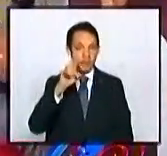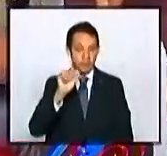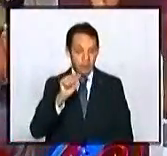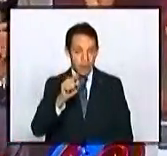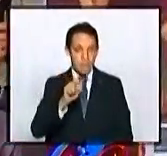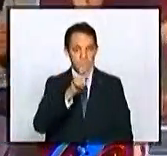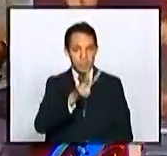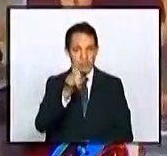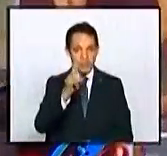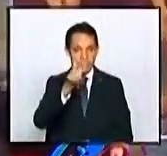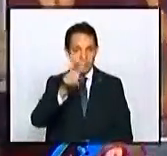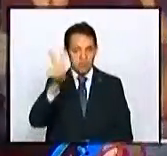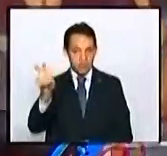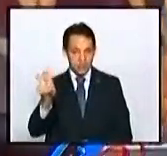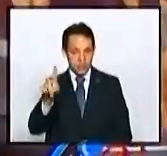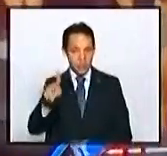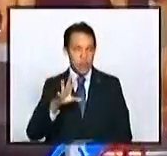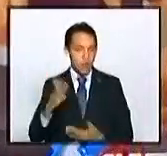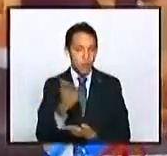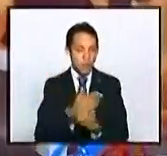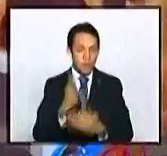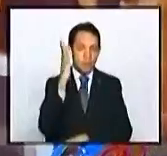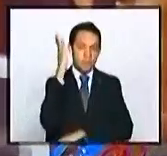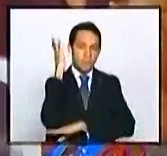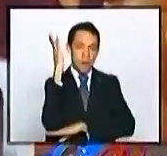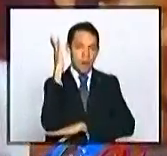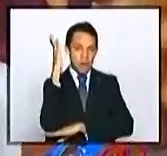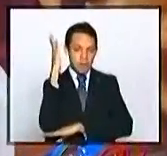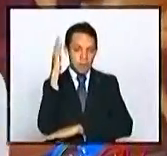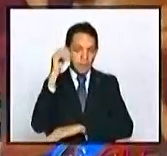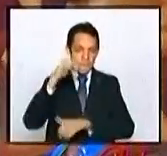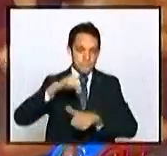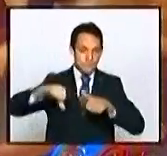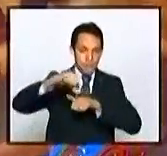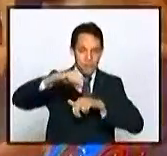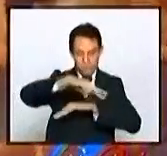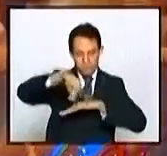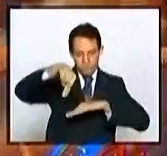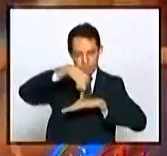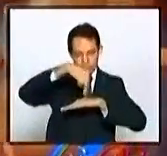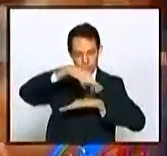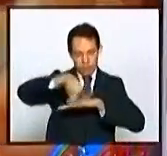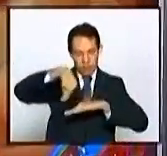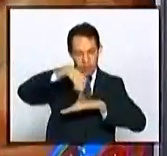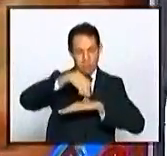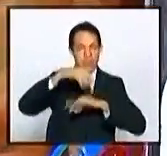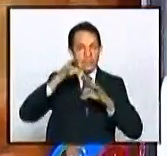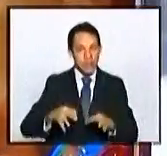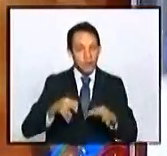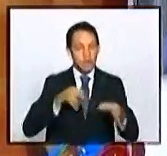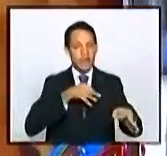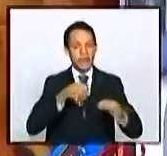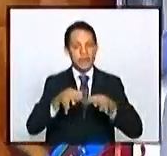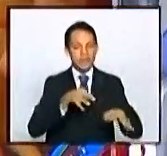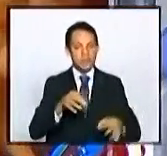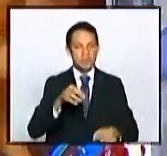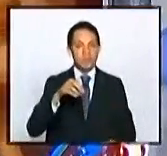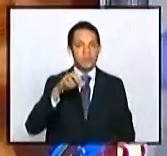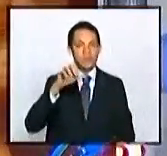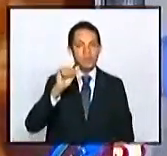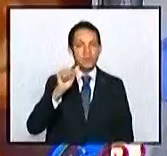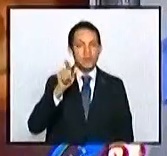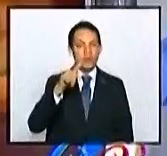y 27 de abril, compartiendo con todos ustedes un evento importante que es la Feria Exponatura